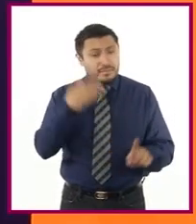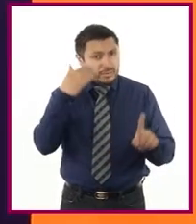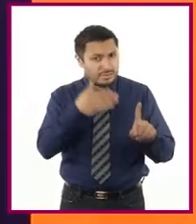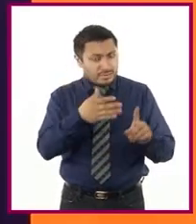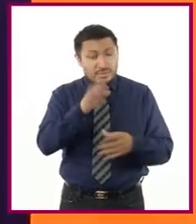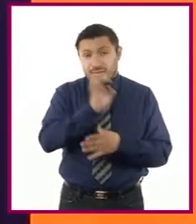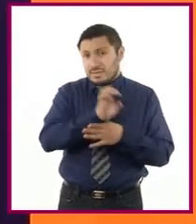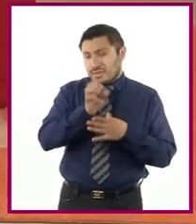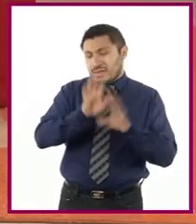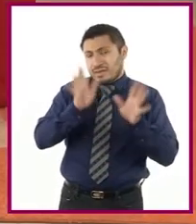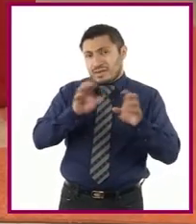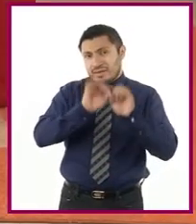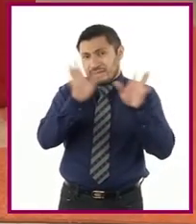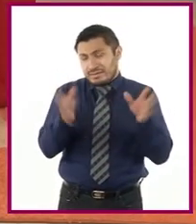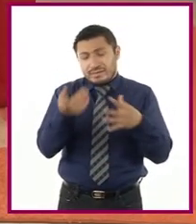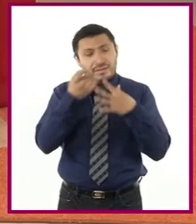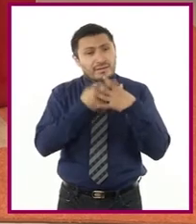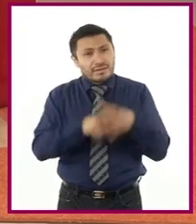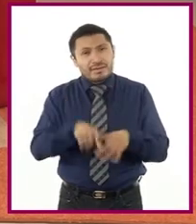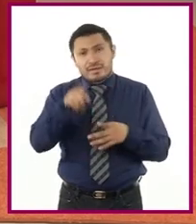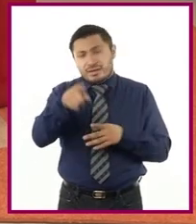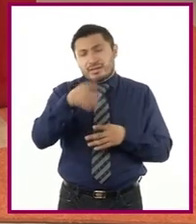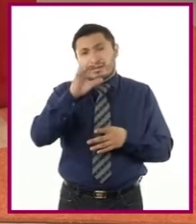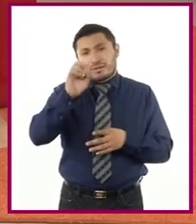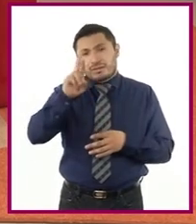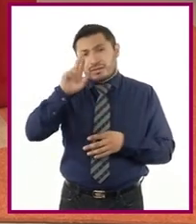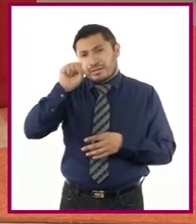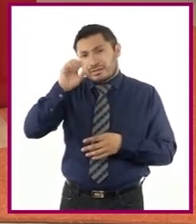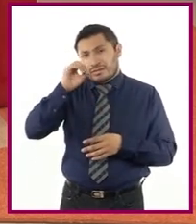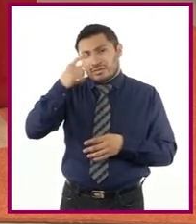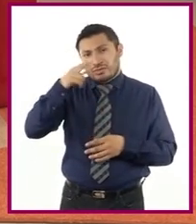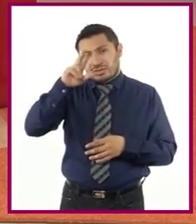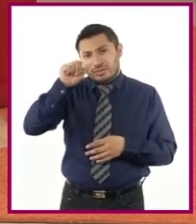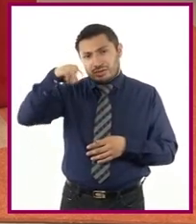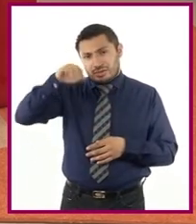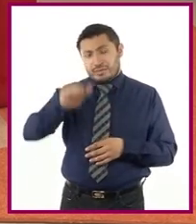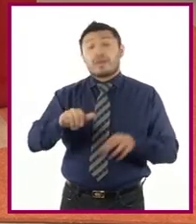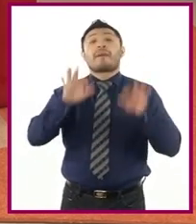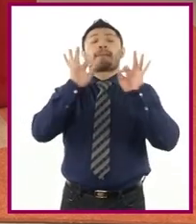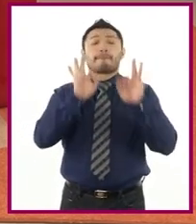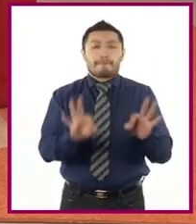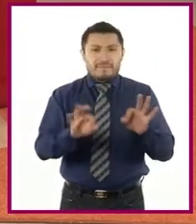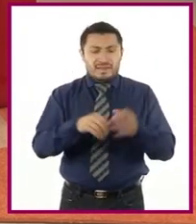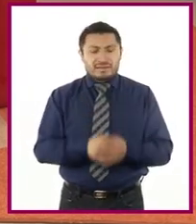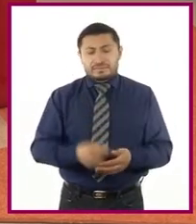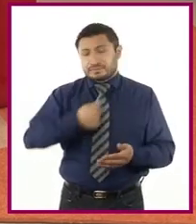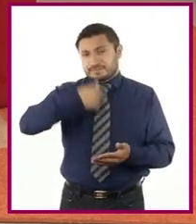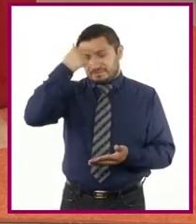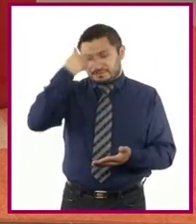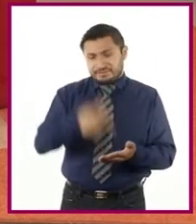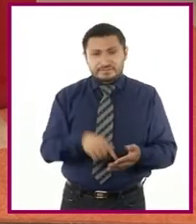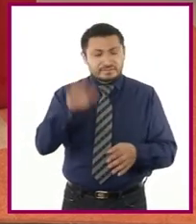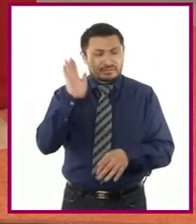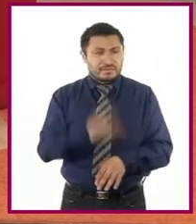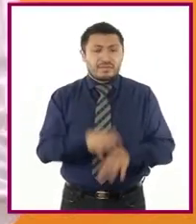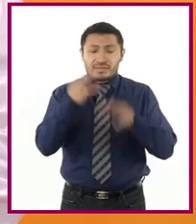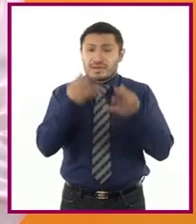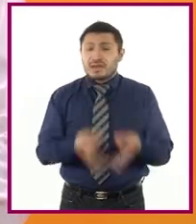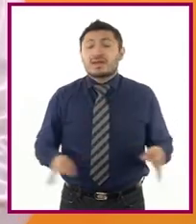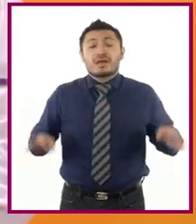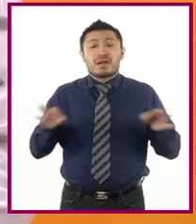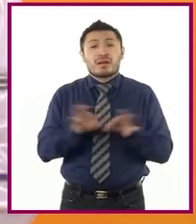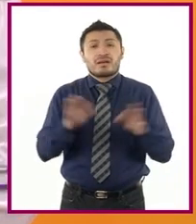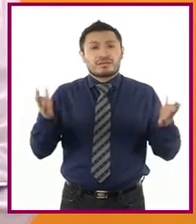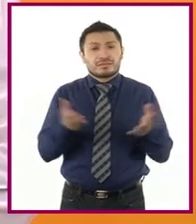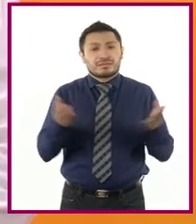clarísimo, comencemos con tu cursograma. Excelente. Creo que lo más pertinente es